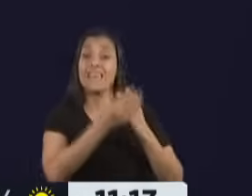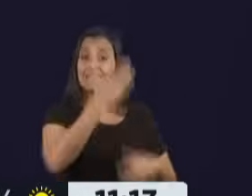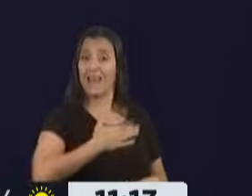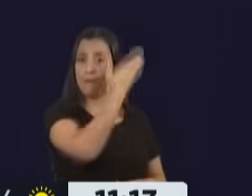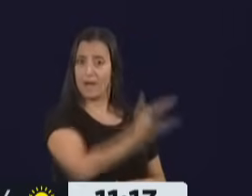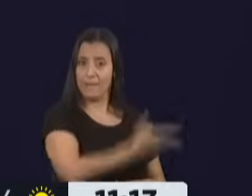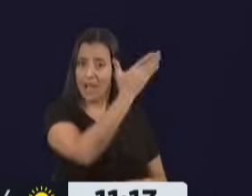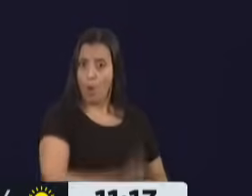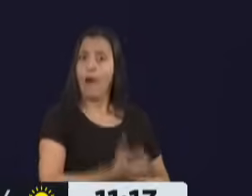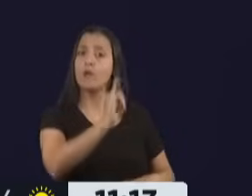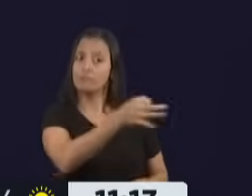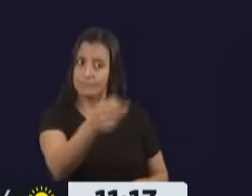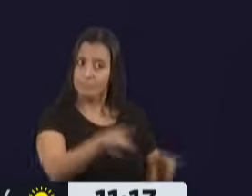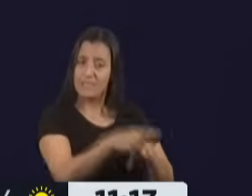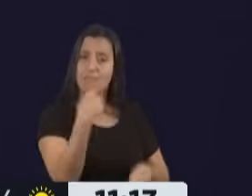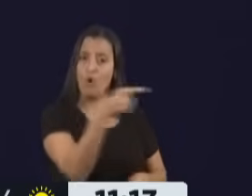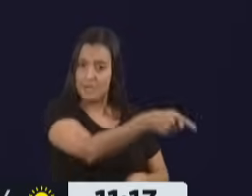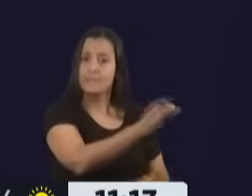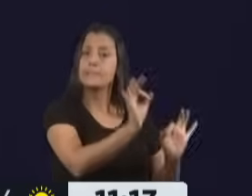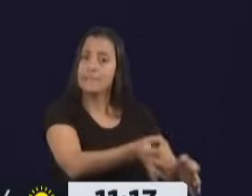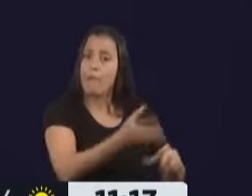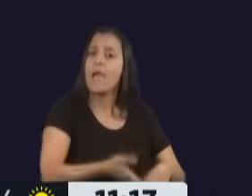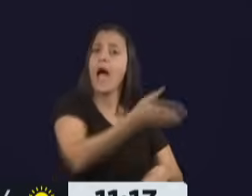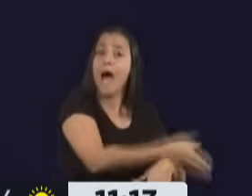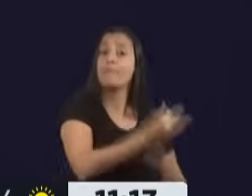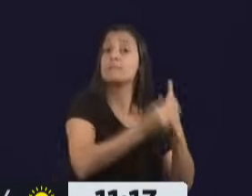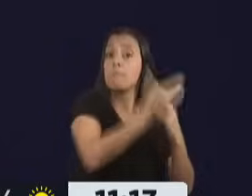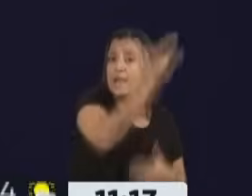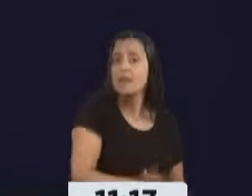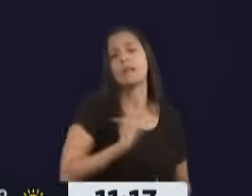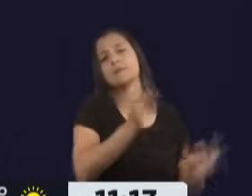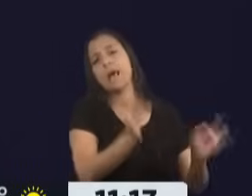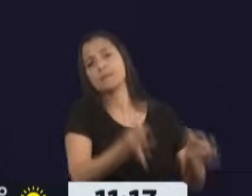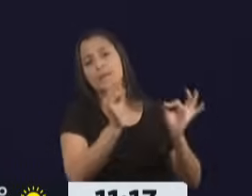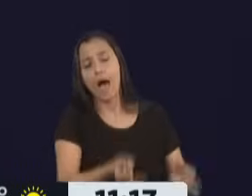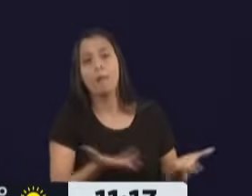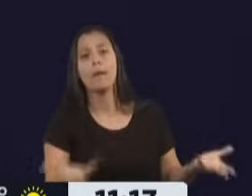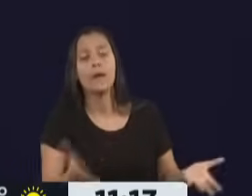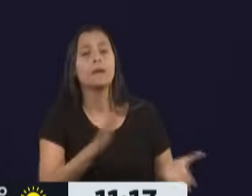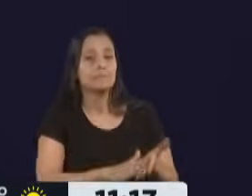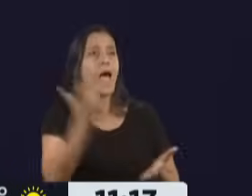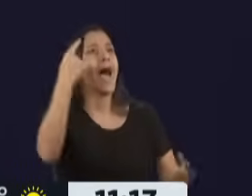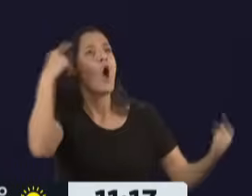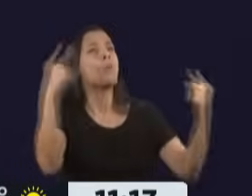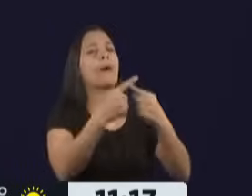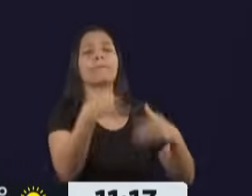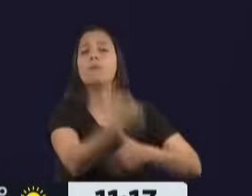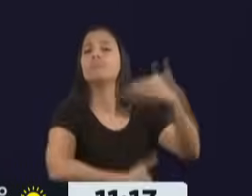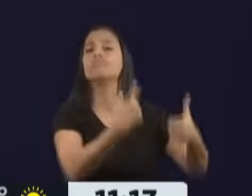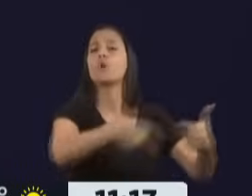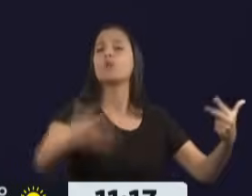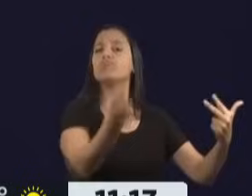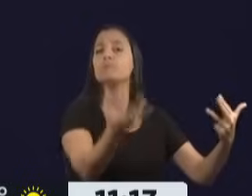sí, efectivamente es como vos decís, sabía de antemano que en virtud del camino que quiere recorrer,